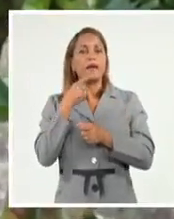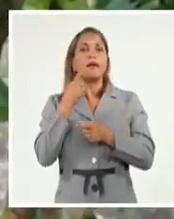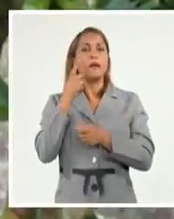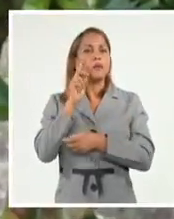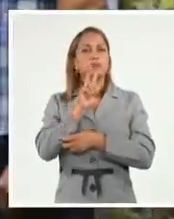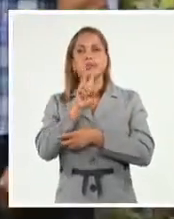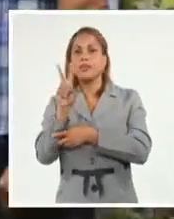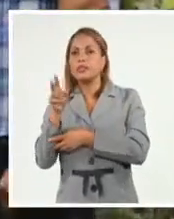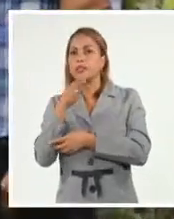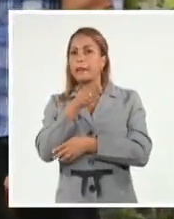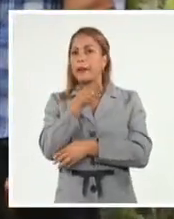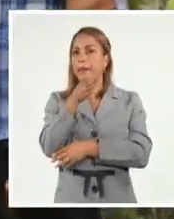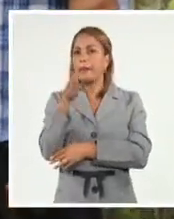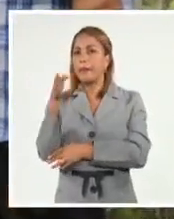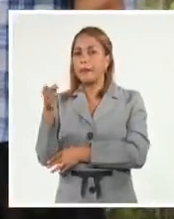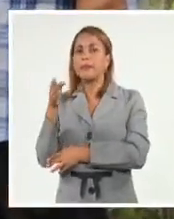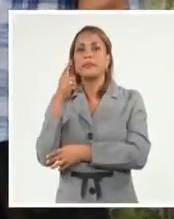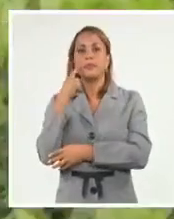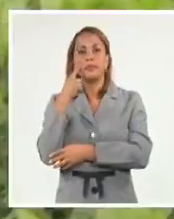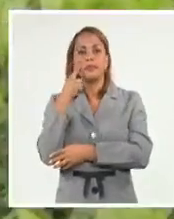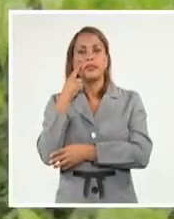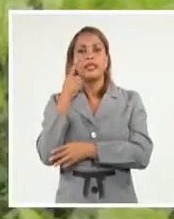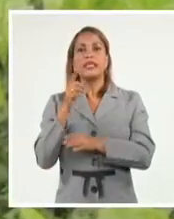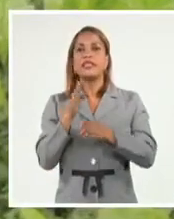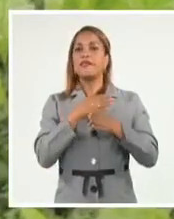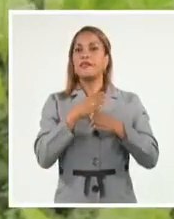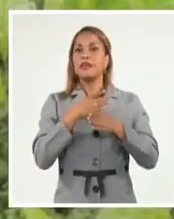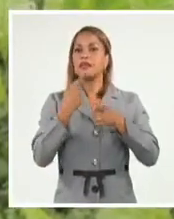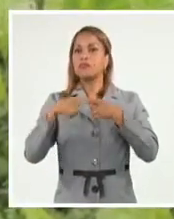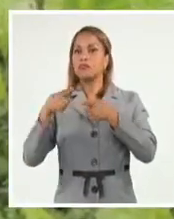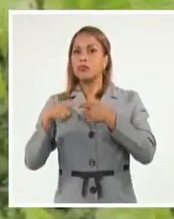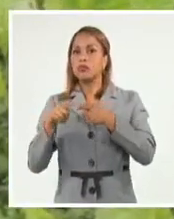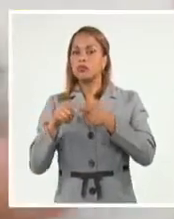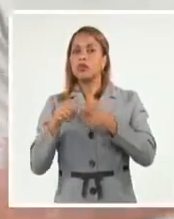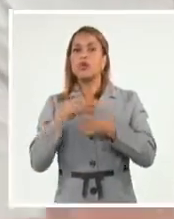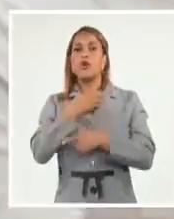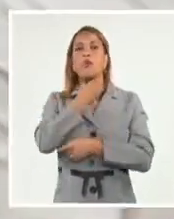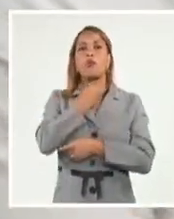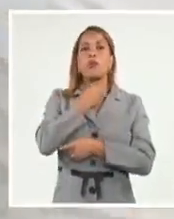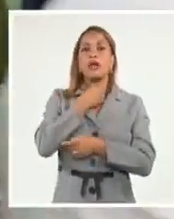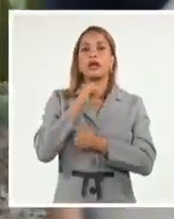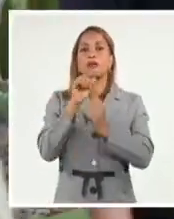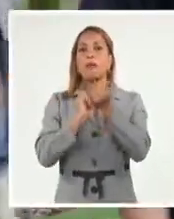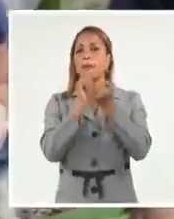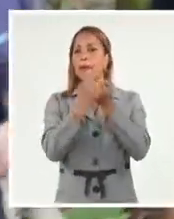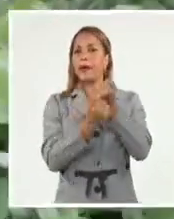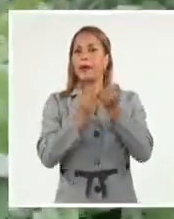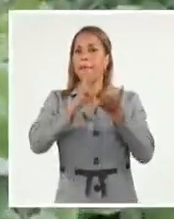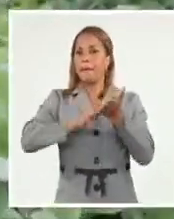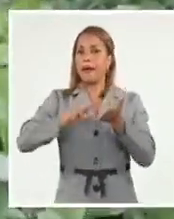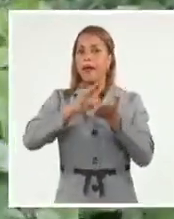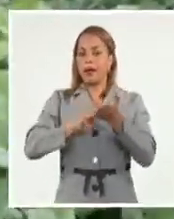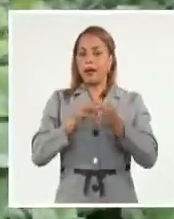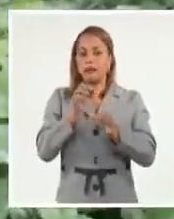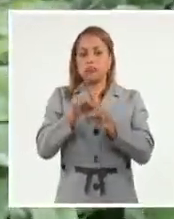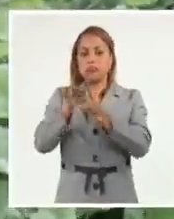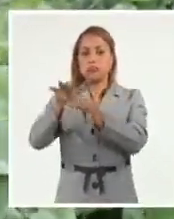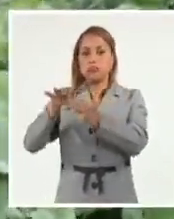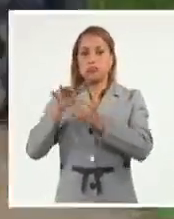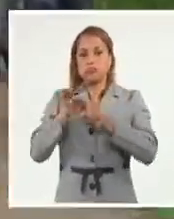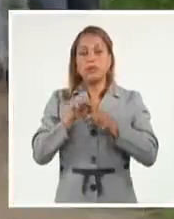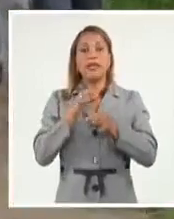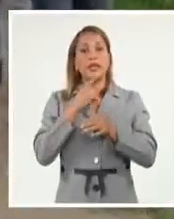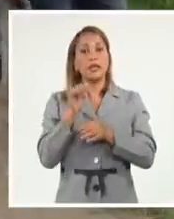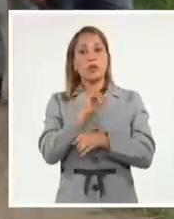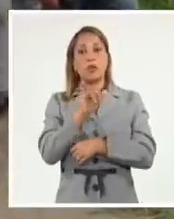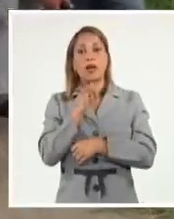servicios Juan Ávila Morales, Cobo siembra gran variedad de productos como boniato, maíz y malanga. Además, es uno de los mayores productores de leche de la